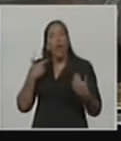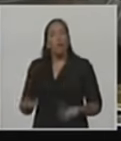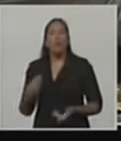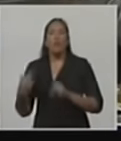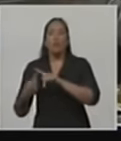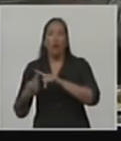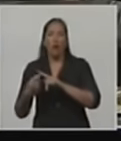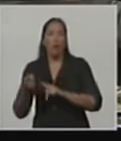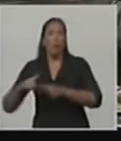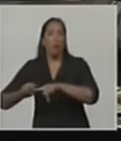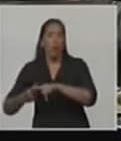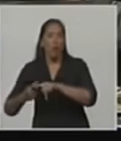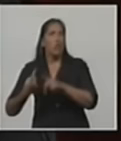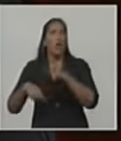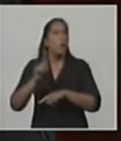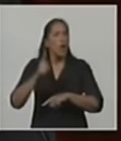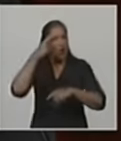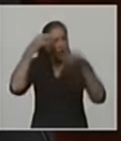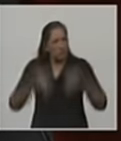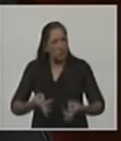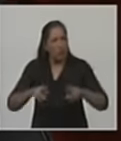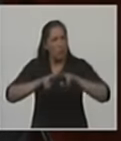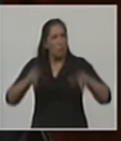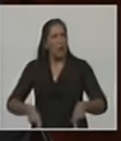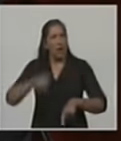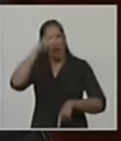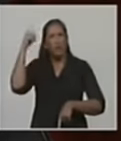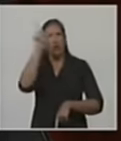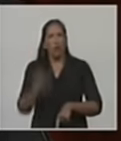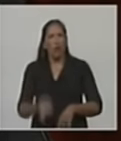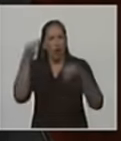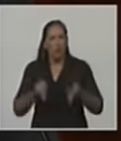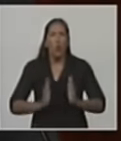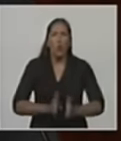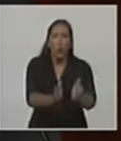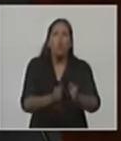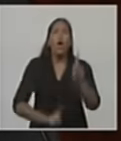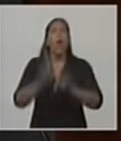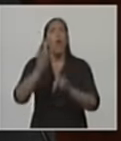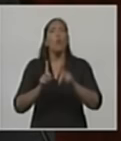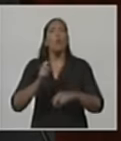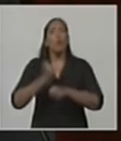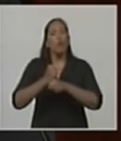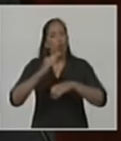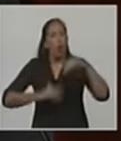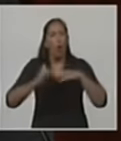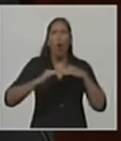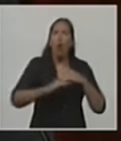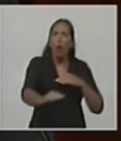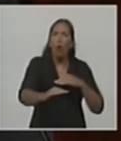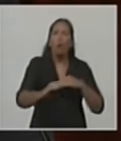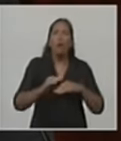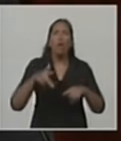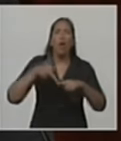más de 930 obras iniciadas que estaban paralizadas o semi-paralizadas a diciembre